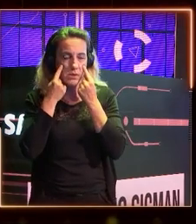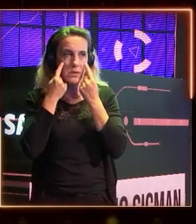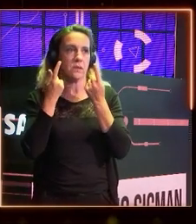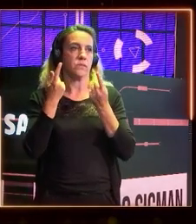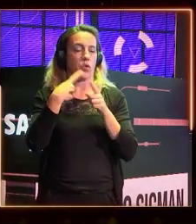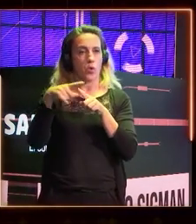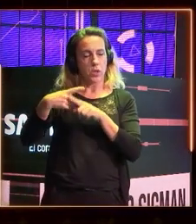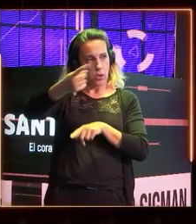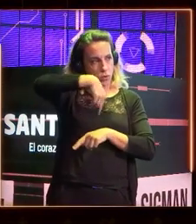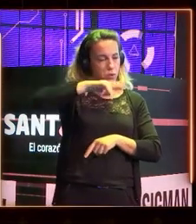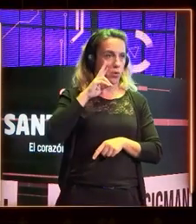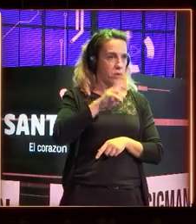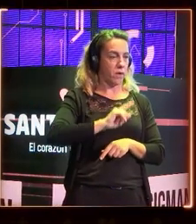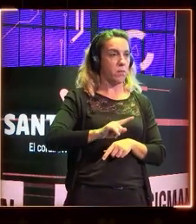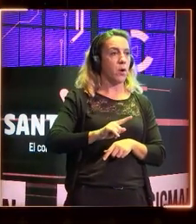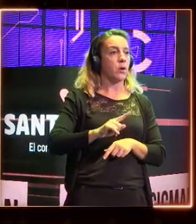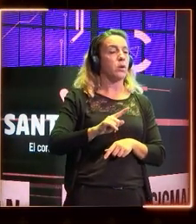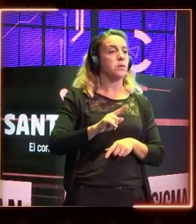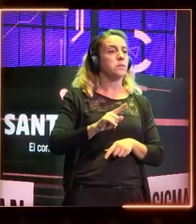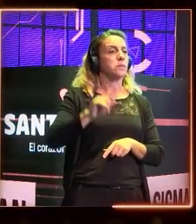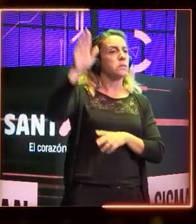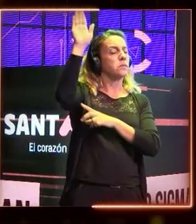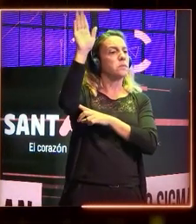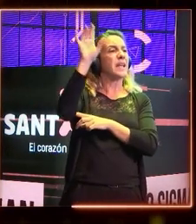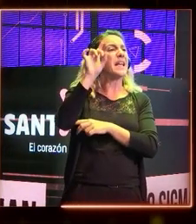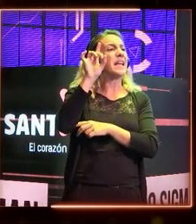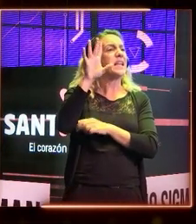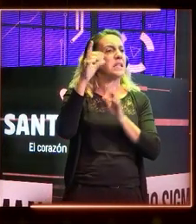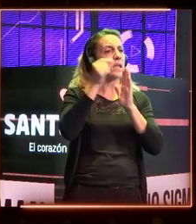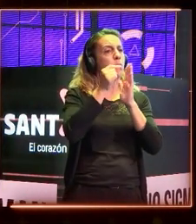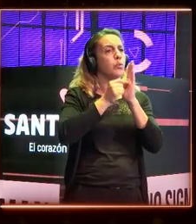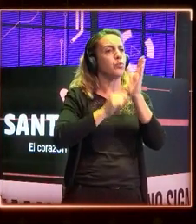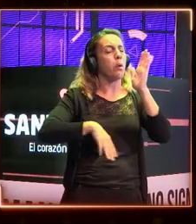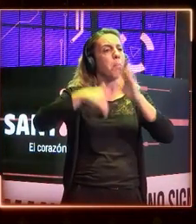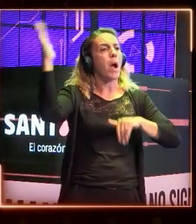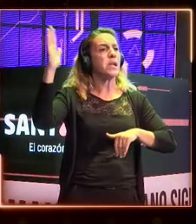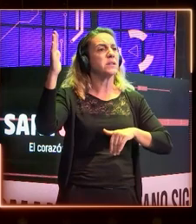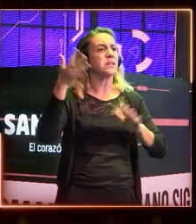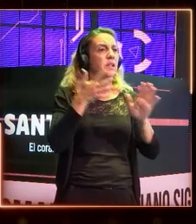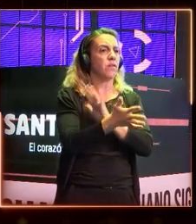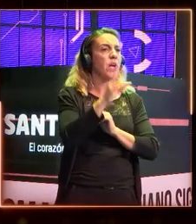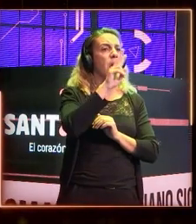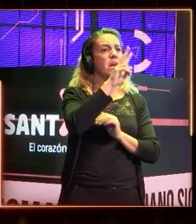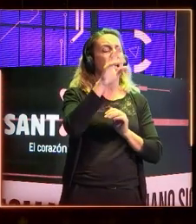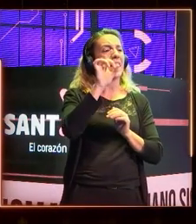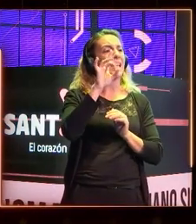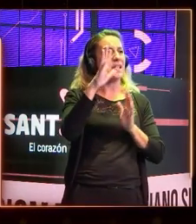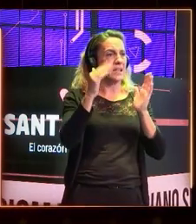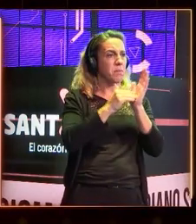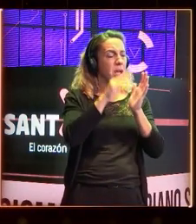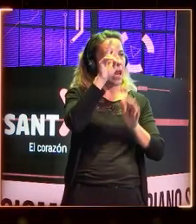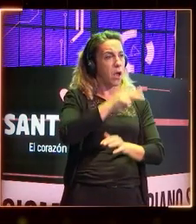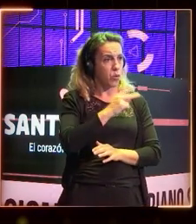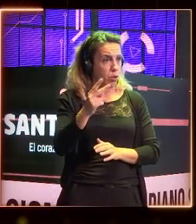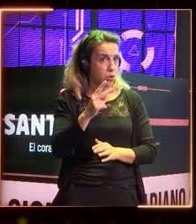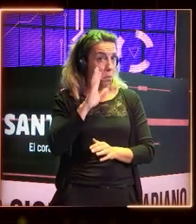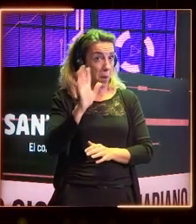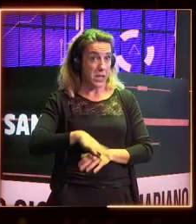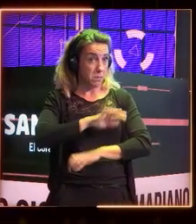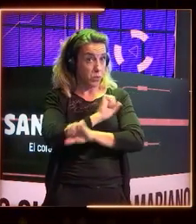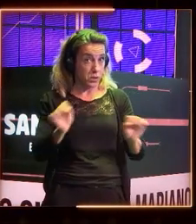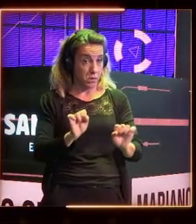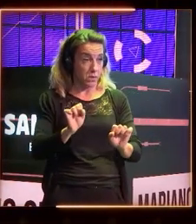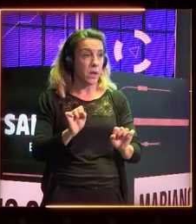clave del experimento levanten la mano a los que hicieron más de 15 puntos O sea que se fueron con 15000 eur parece como imposible verdad